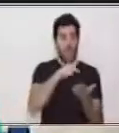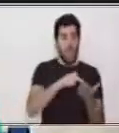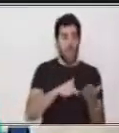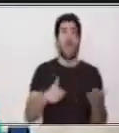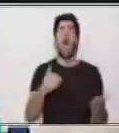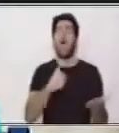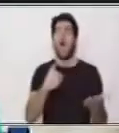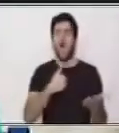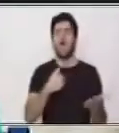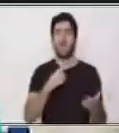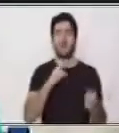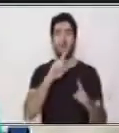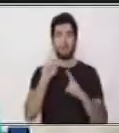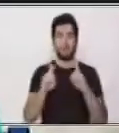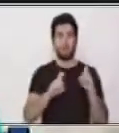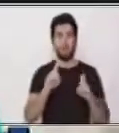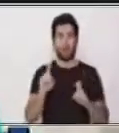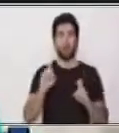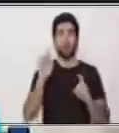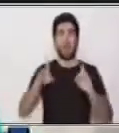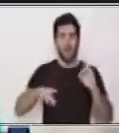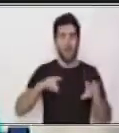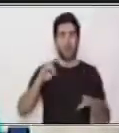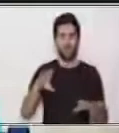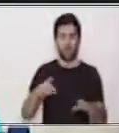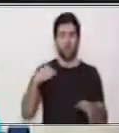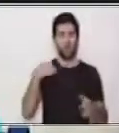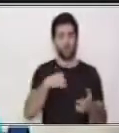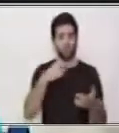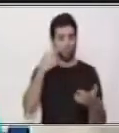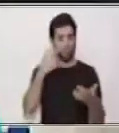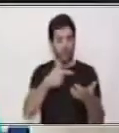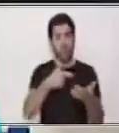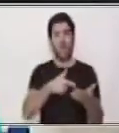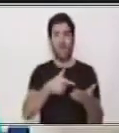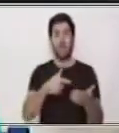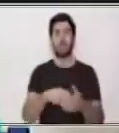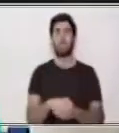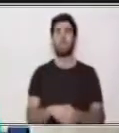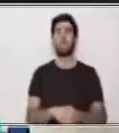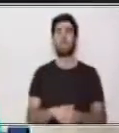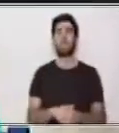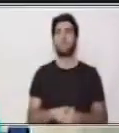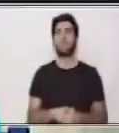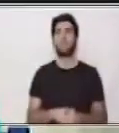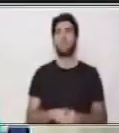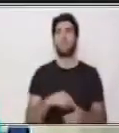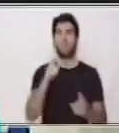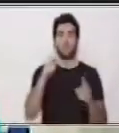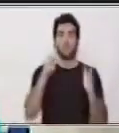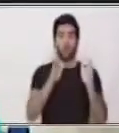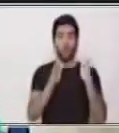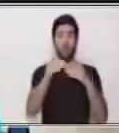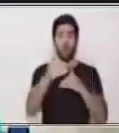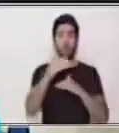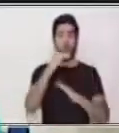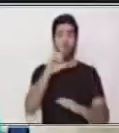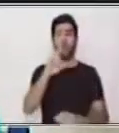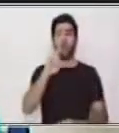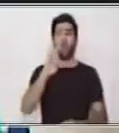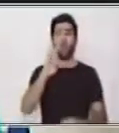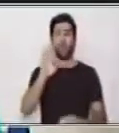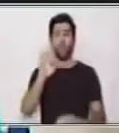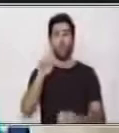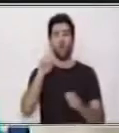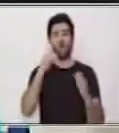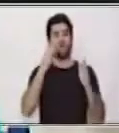preguntas a las cuales les vamos a prestar mucha atención. Y dice, ¿cuántas caras tiene el cubo? ¿Tú lo sabes?